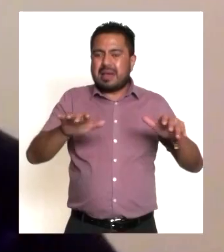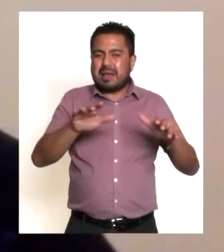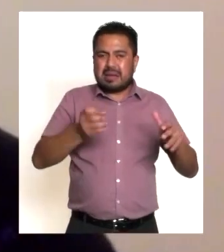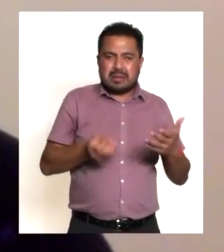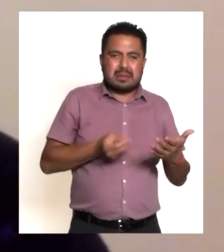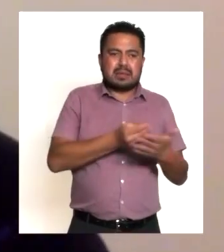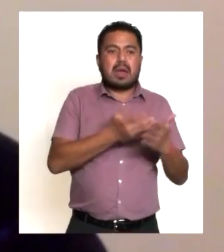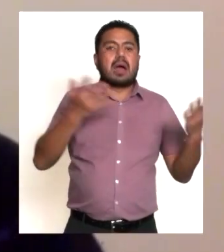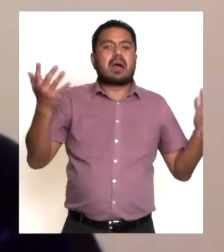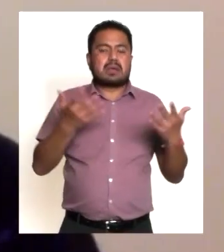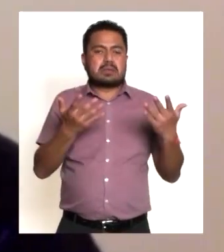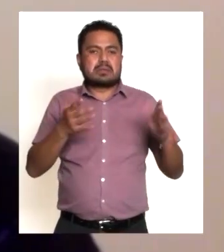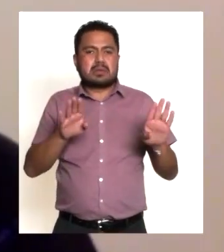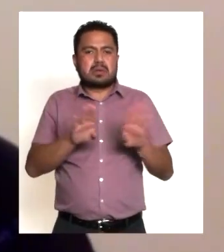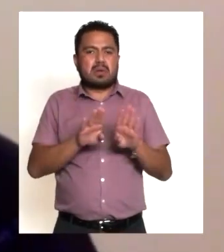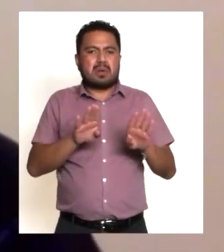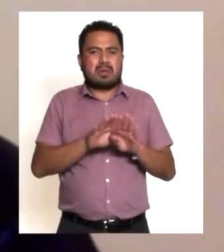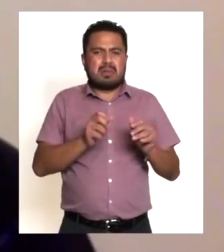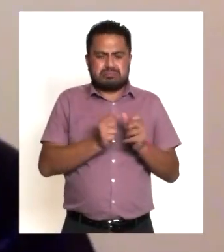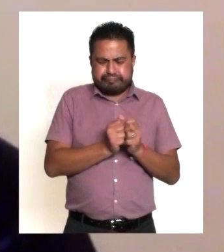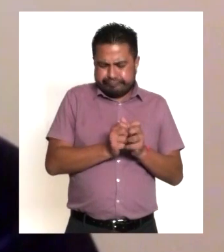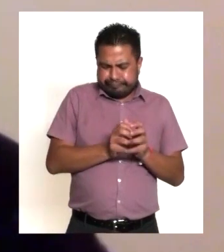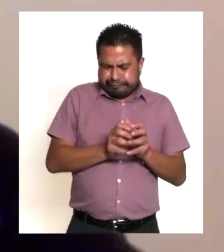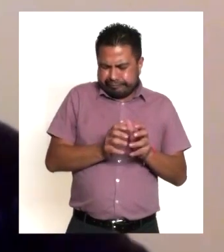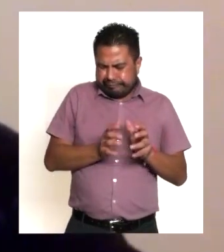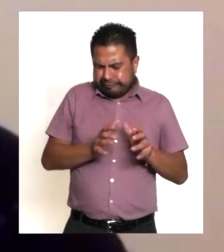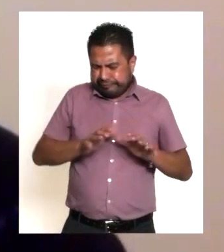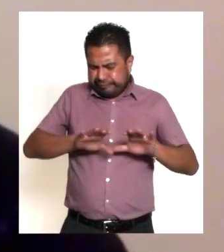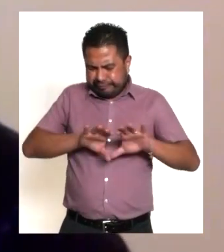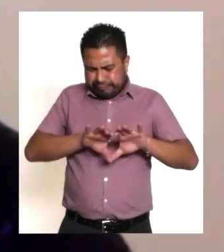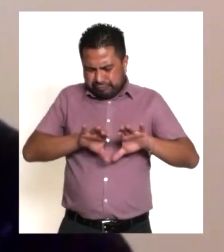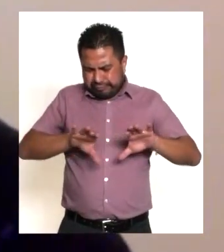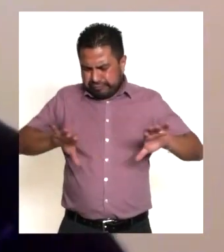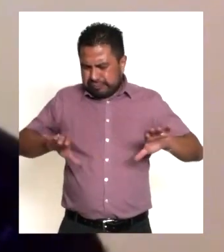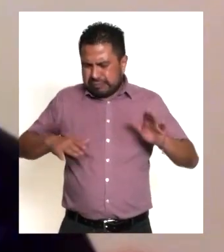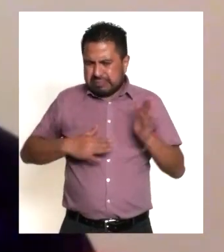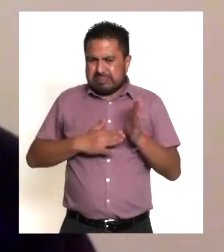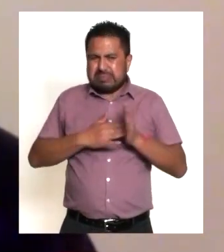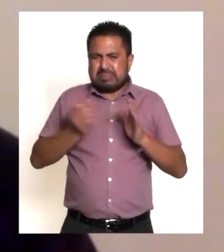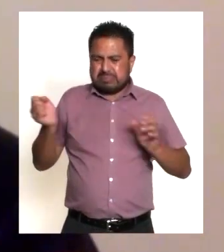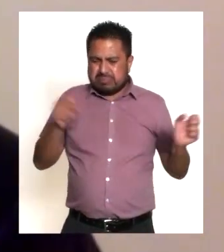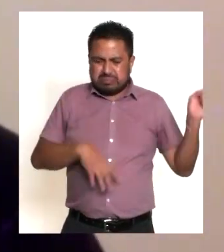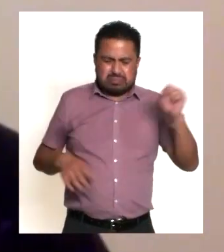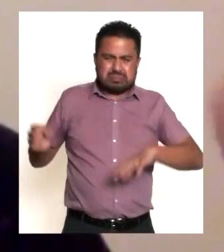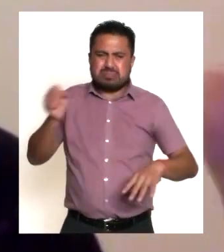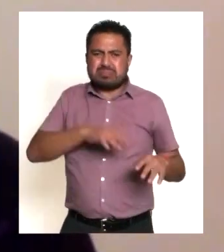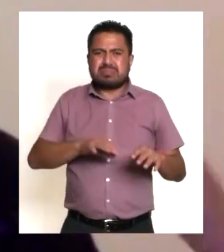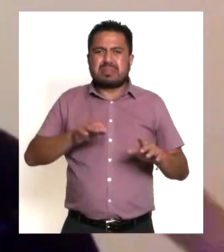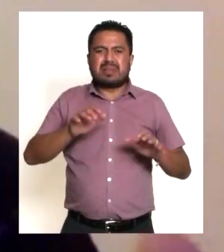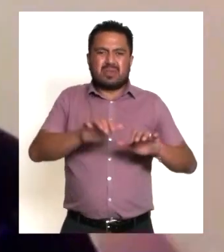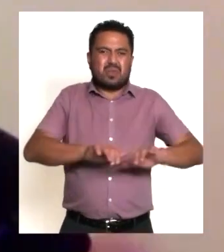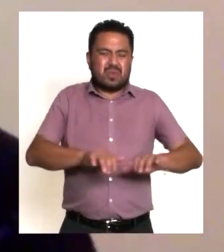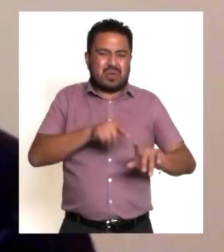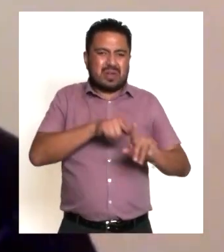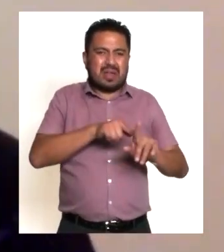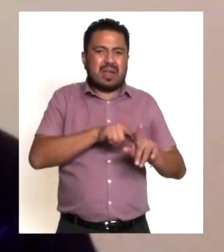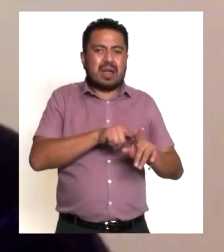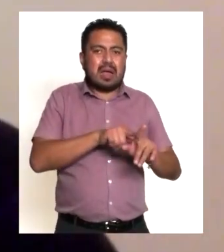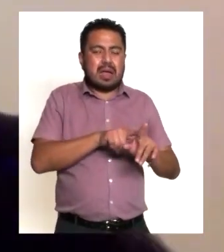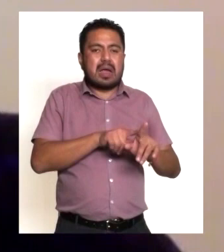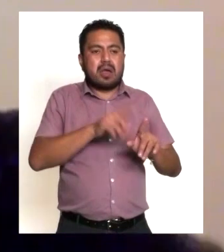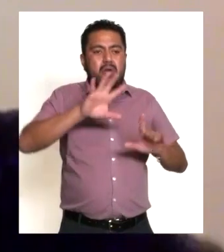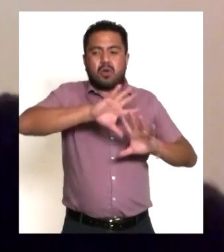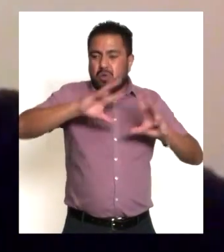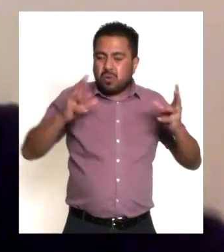Microsoft. Hizo una especie de tanque gigante en donde metió miles de servidores, y estos miles de